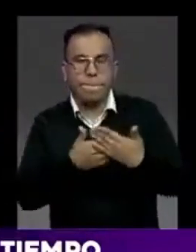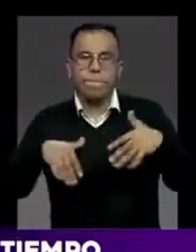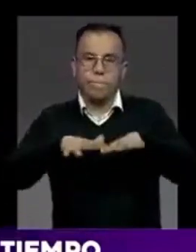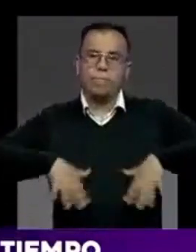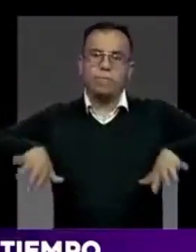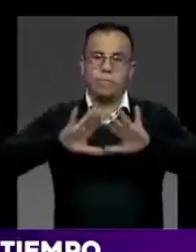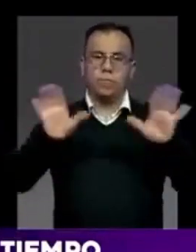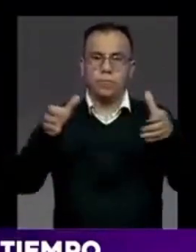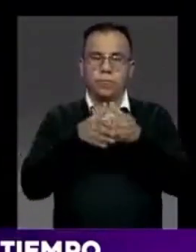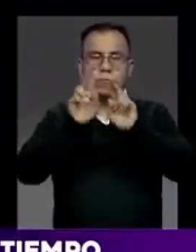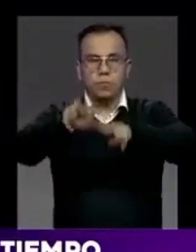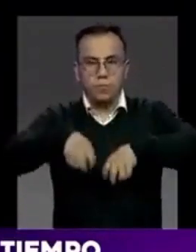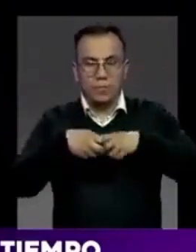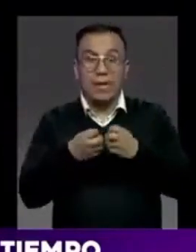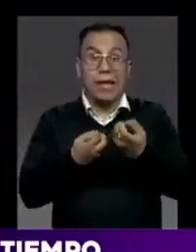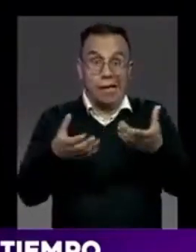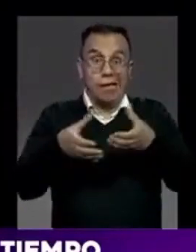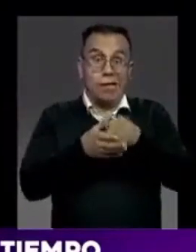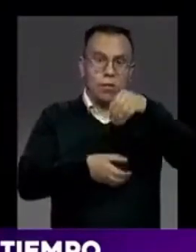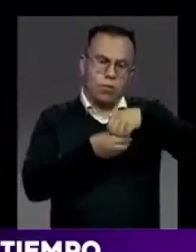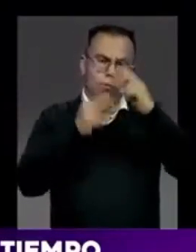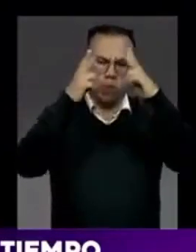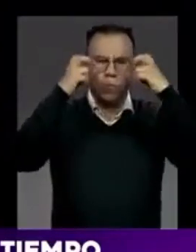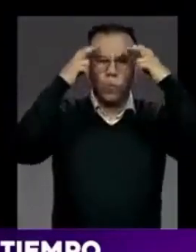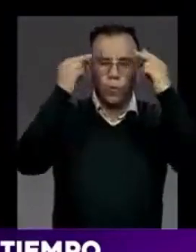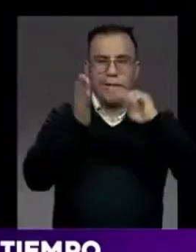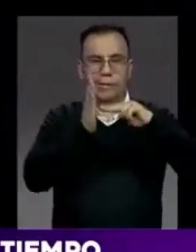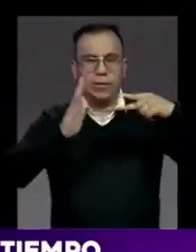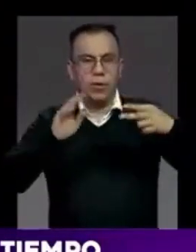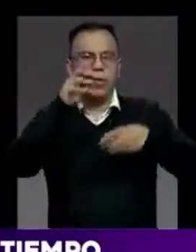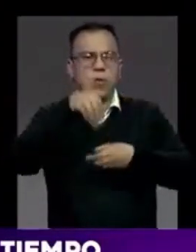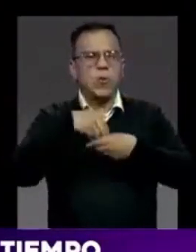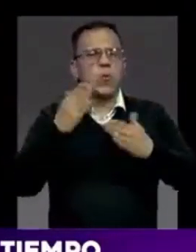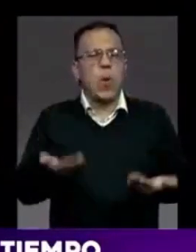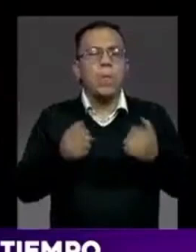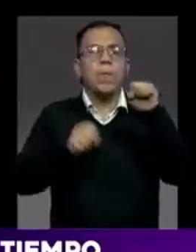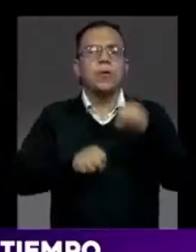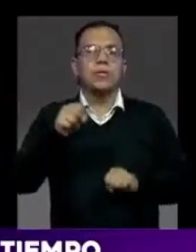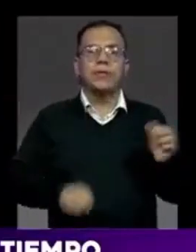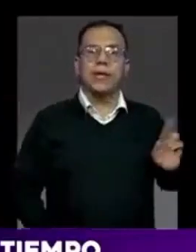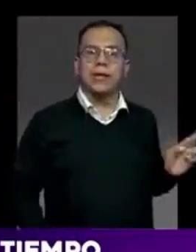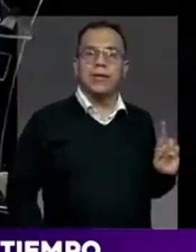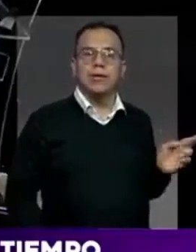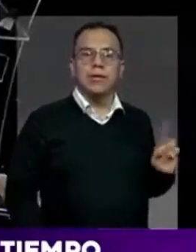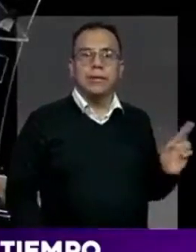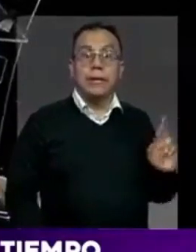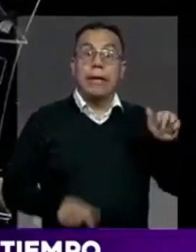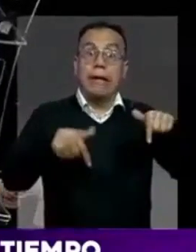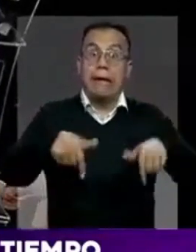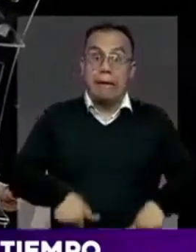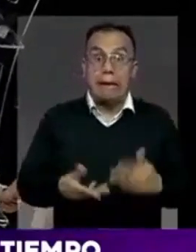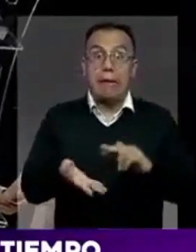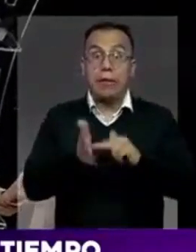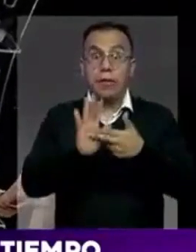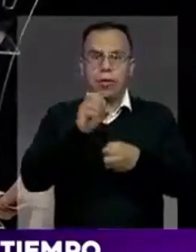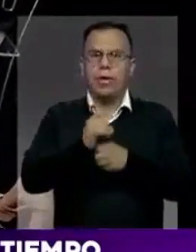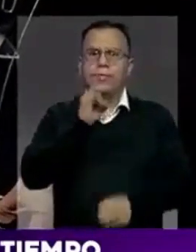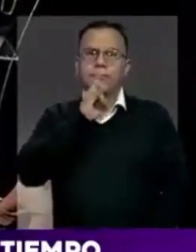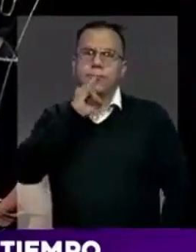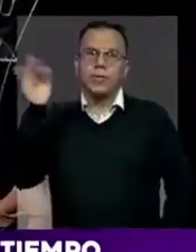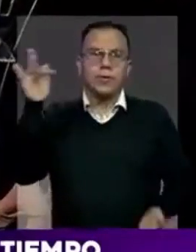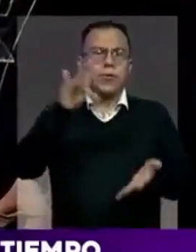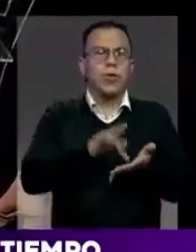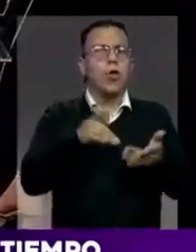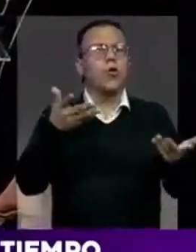a los proyectos agrícolas y agroindustriales el conocimiento la tecnología cómo es posible con colombianos llega con ciento de los eeuu y